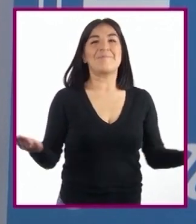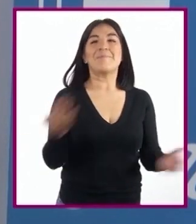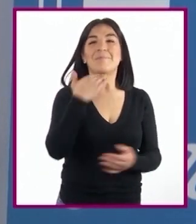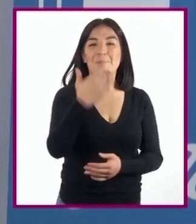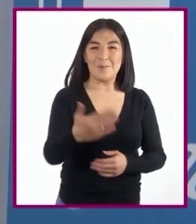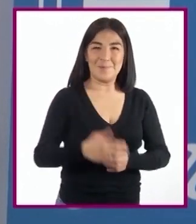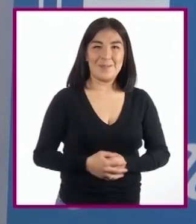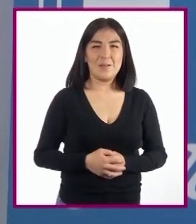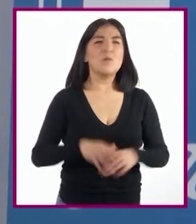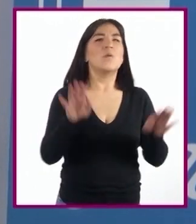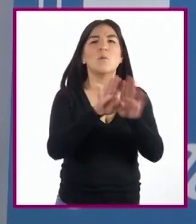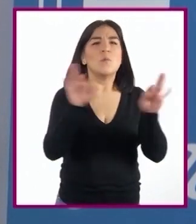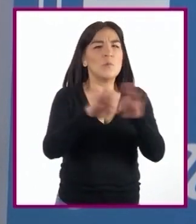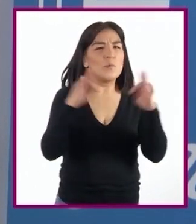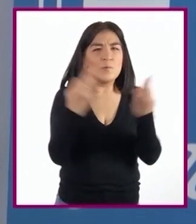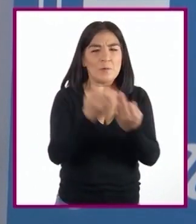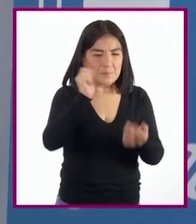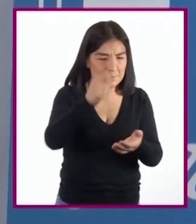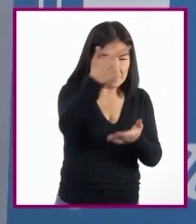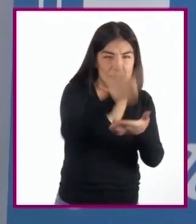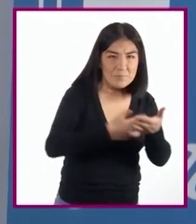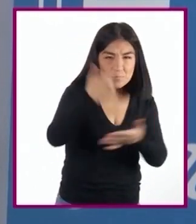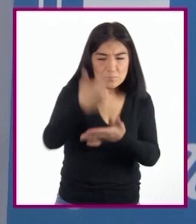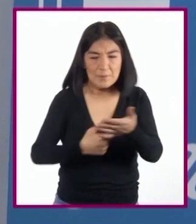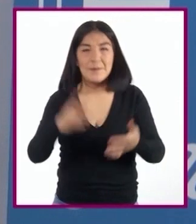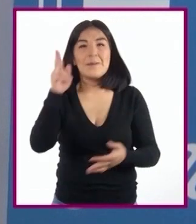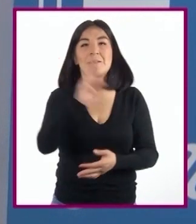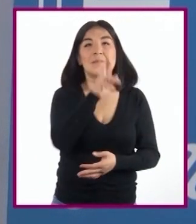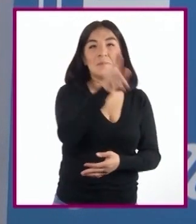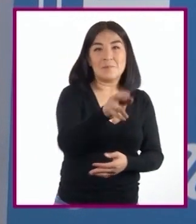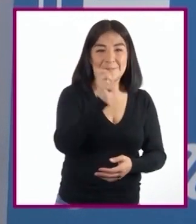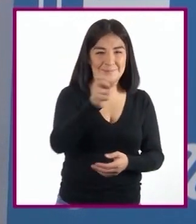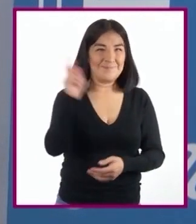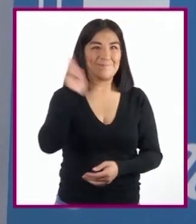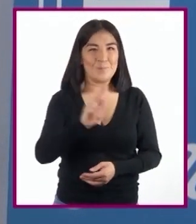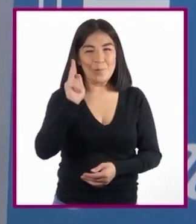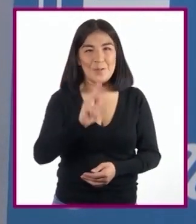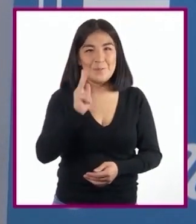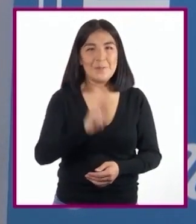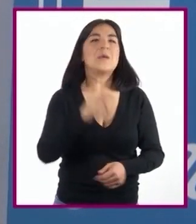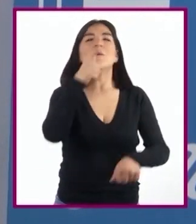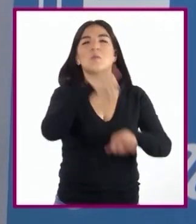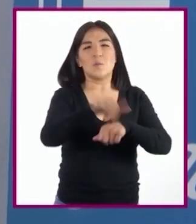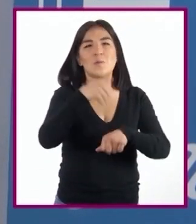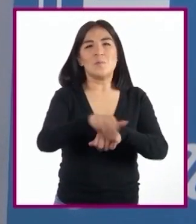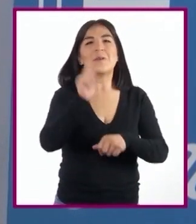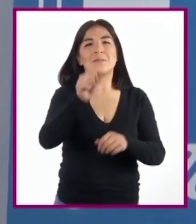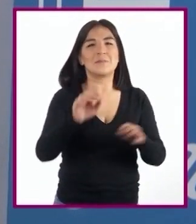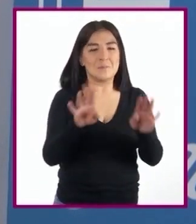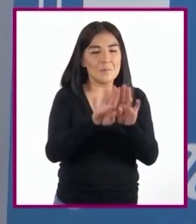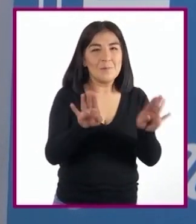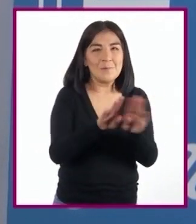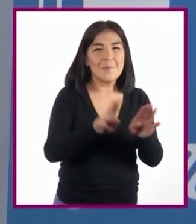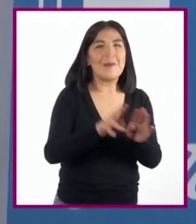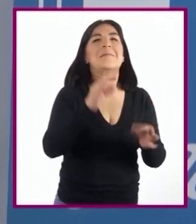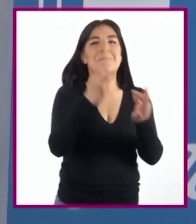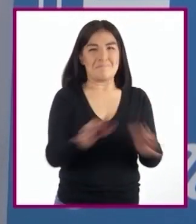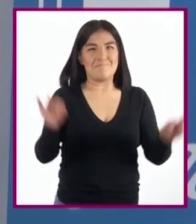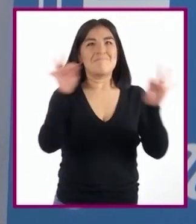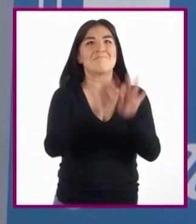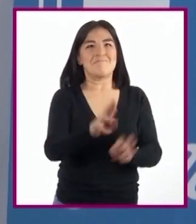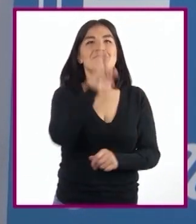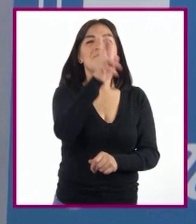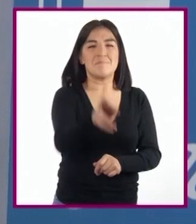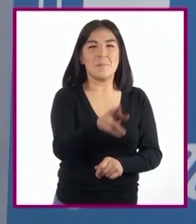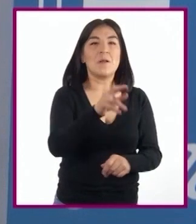¡Excelente! La forma de calcular y obtener los resultados de la probabilidad es el número de casos favorables sobre el